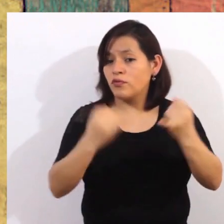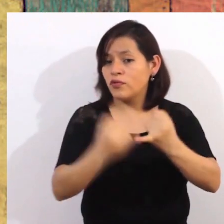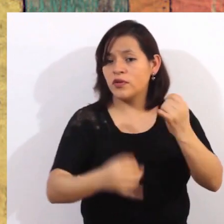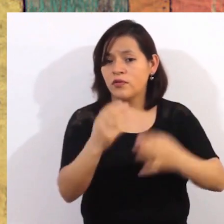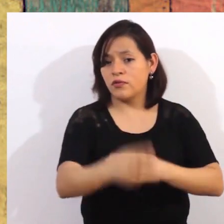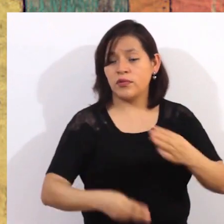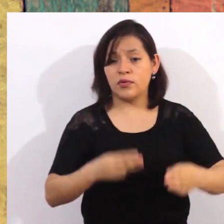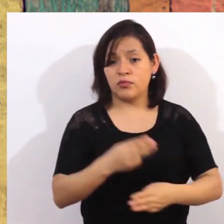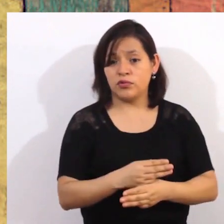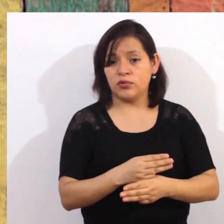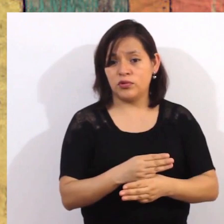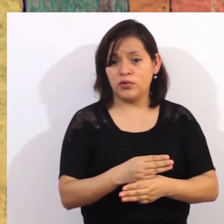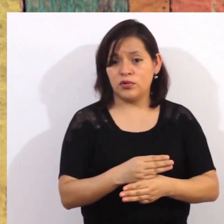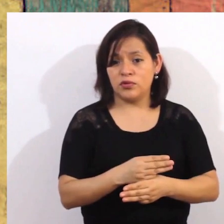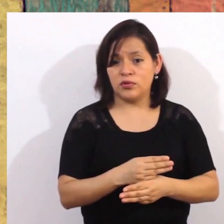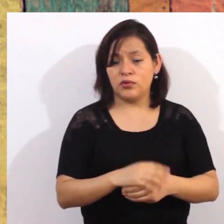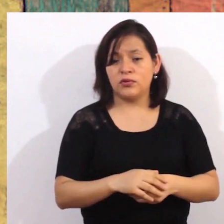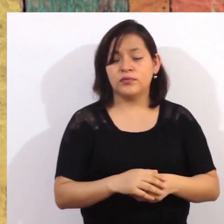los gentiles.